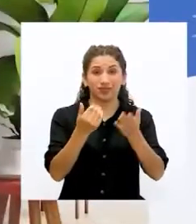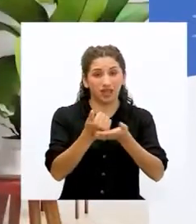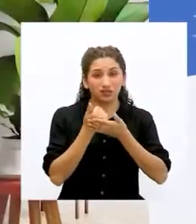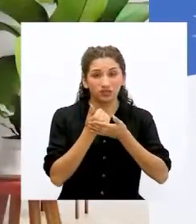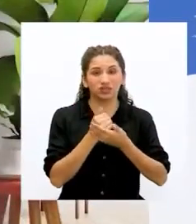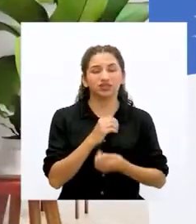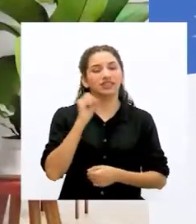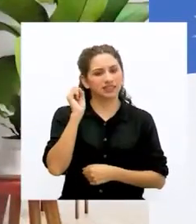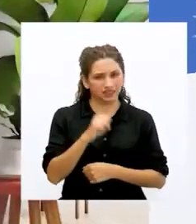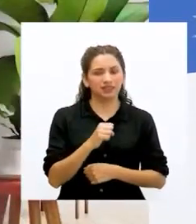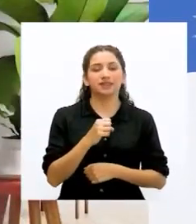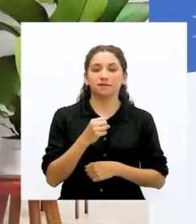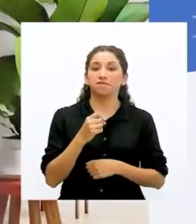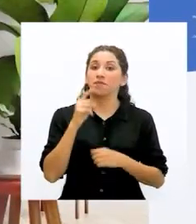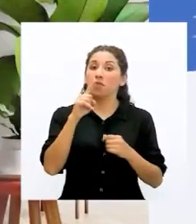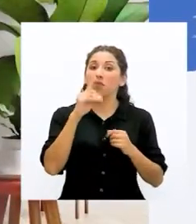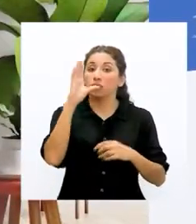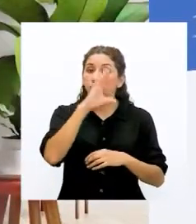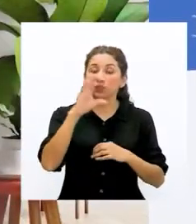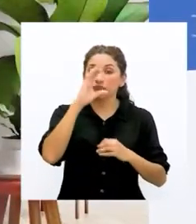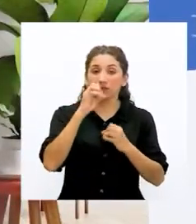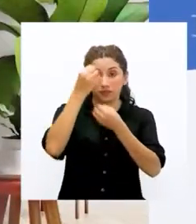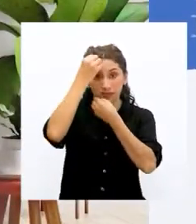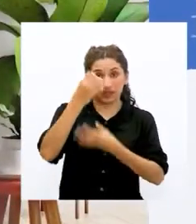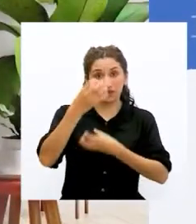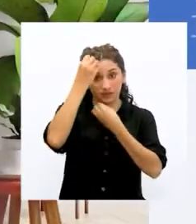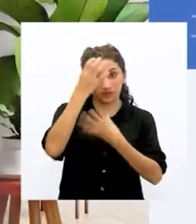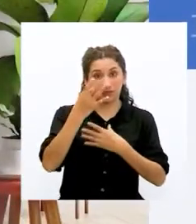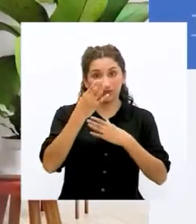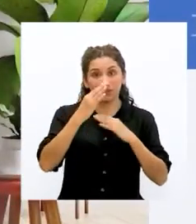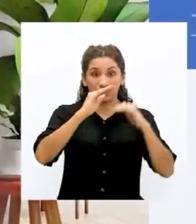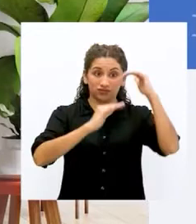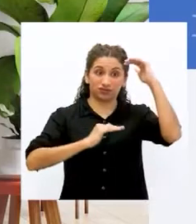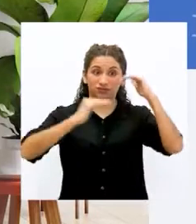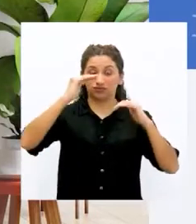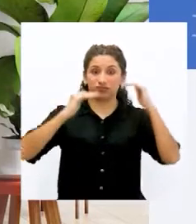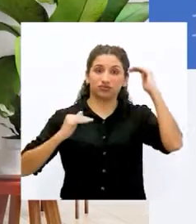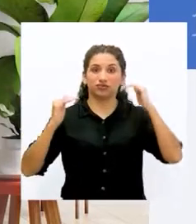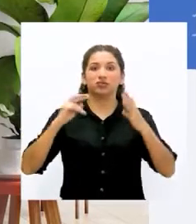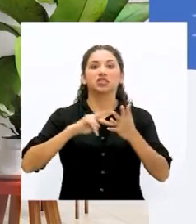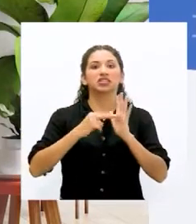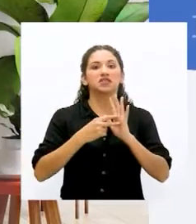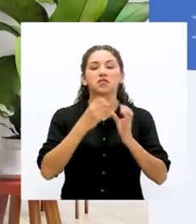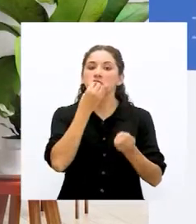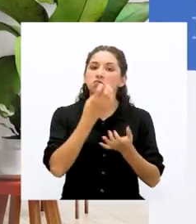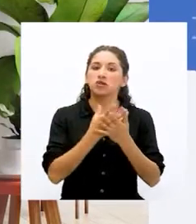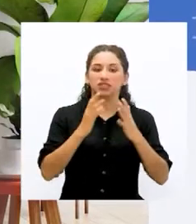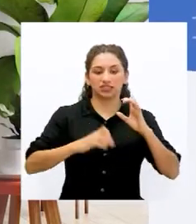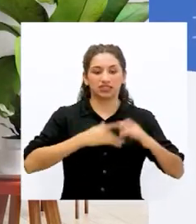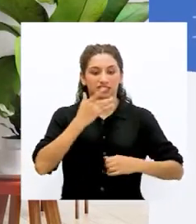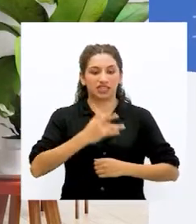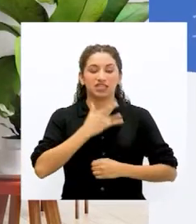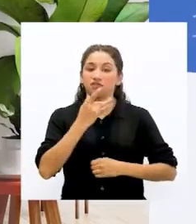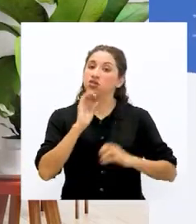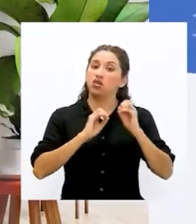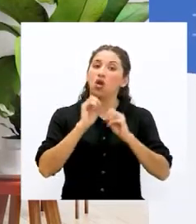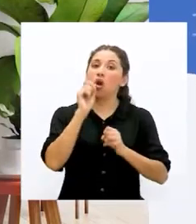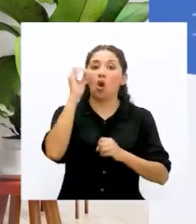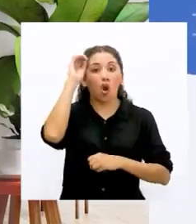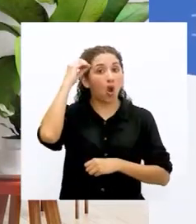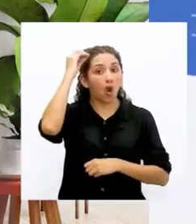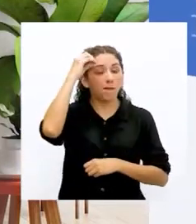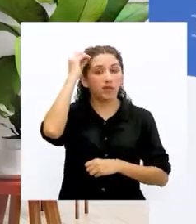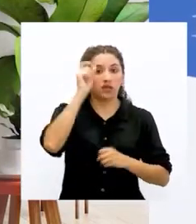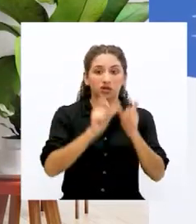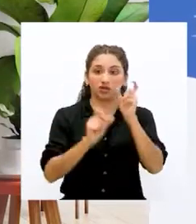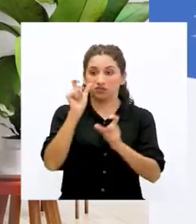supuesto, conseguir información estadística nos puede dar una buena idea de los sentimientos u opiniones de varias personas distintas a